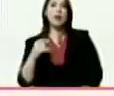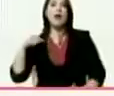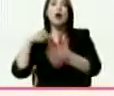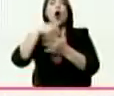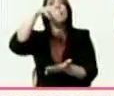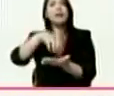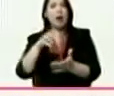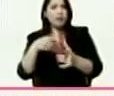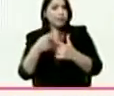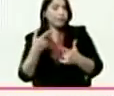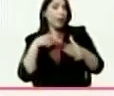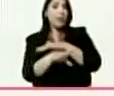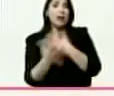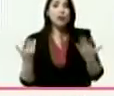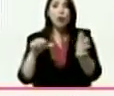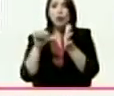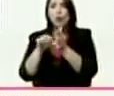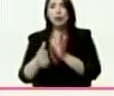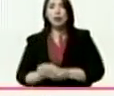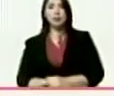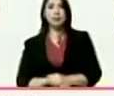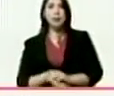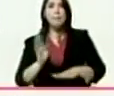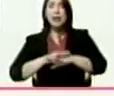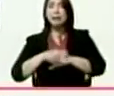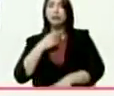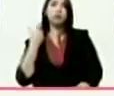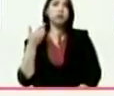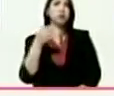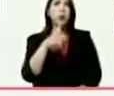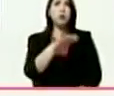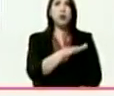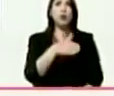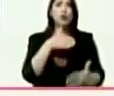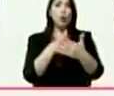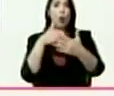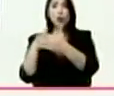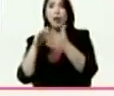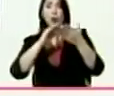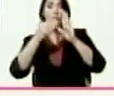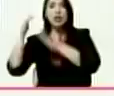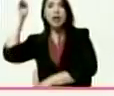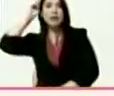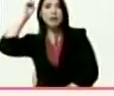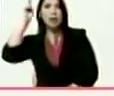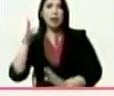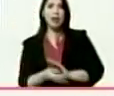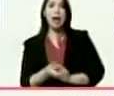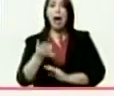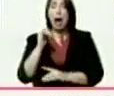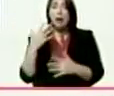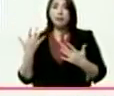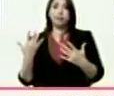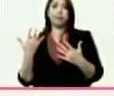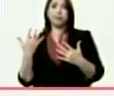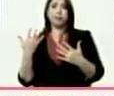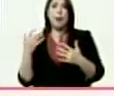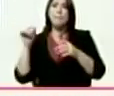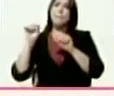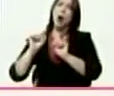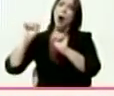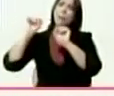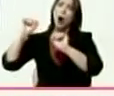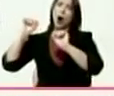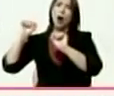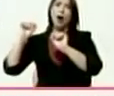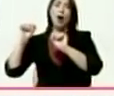Estado, donde han ocurrido masacres en contra de comunidades indígenas que han estado protestando por ese golpe